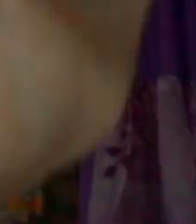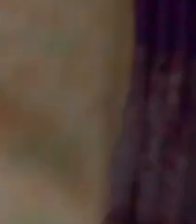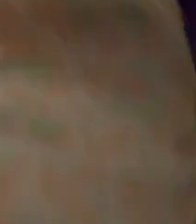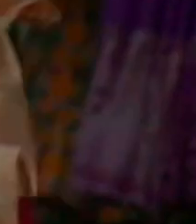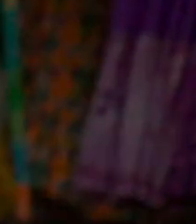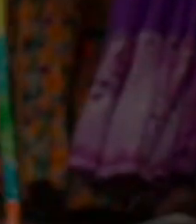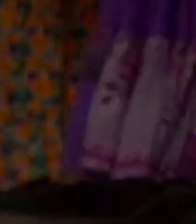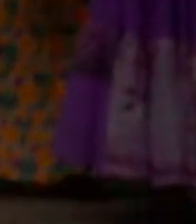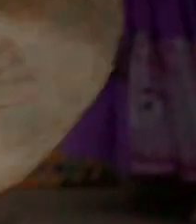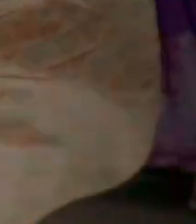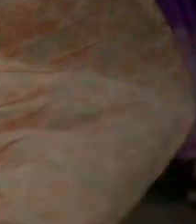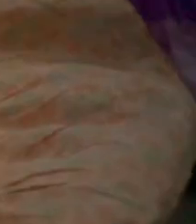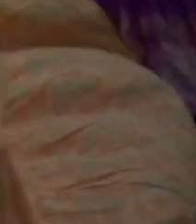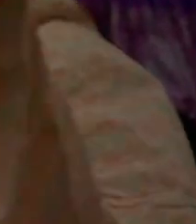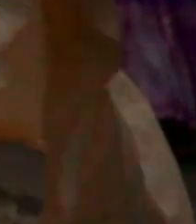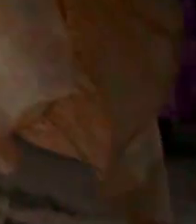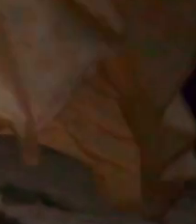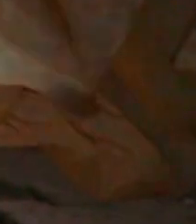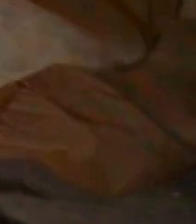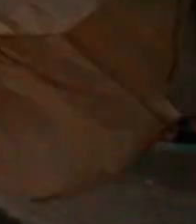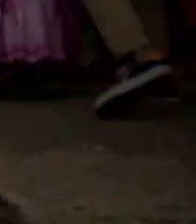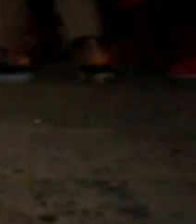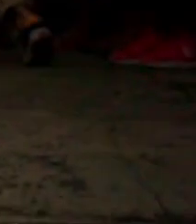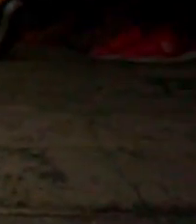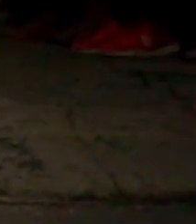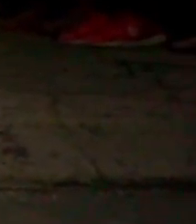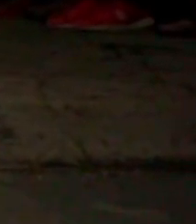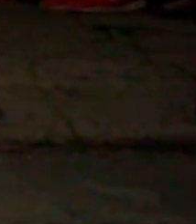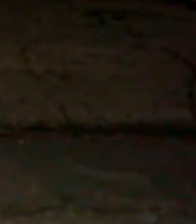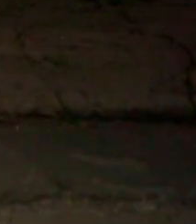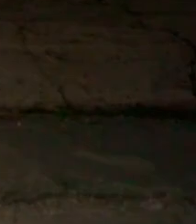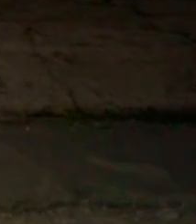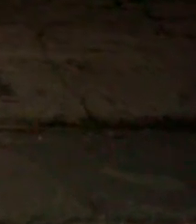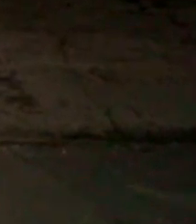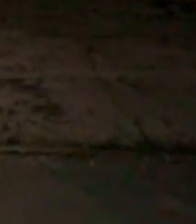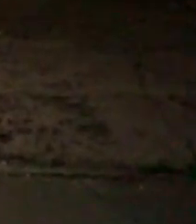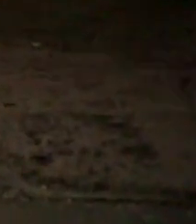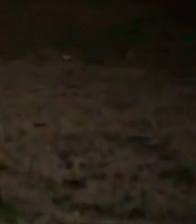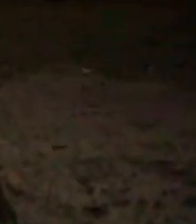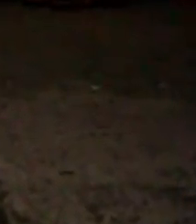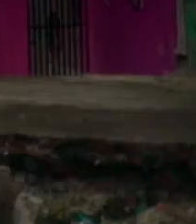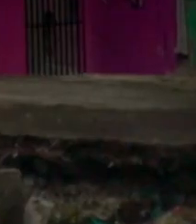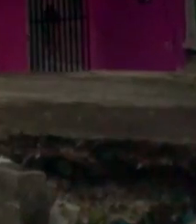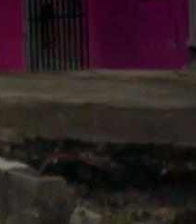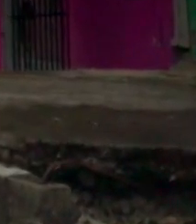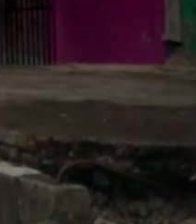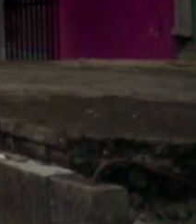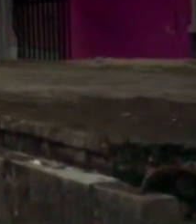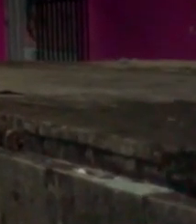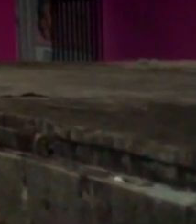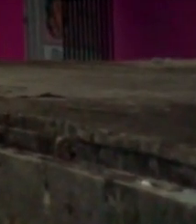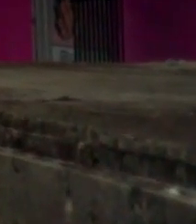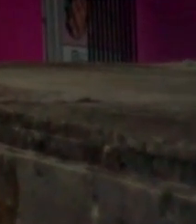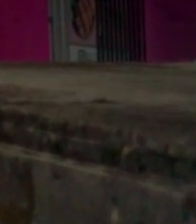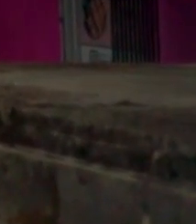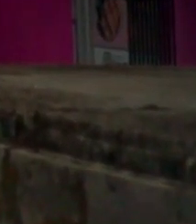elementos de empoderamiento esenciales y distintivos de la identidad cultural portobelenha. Al final, la Fundación Bahía de